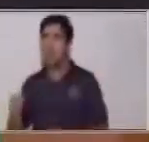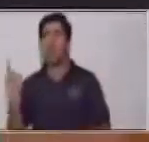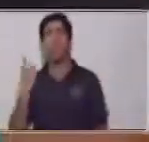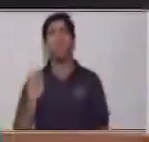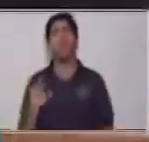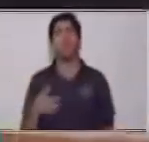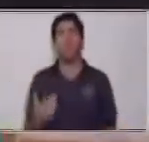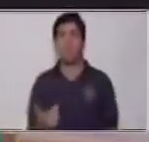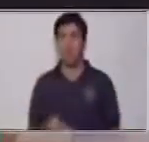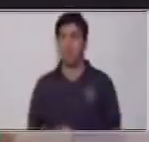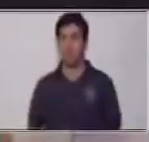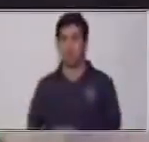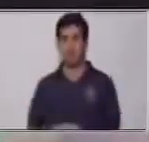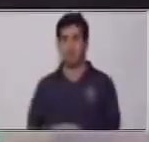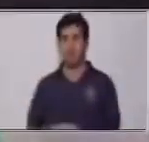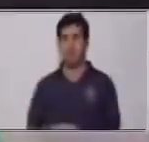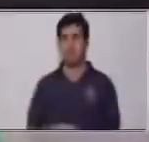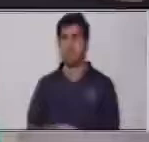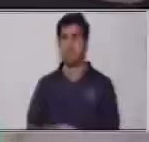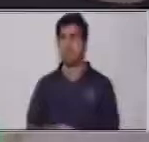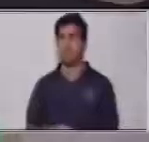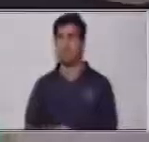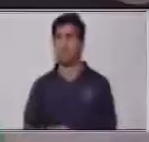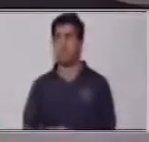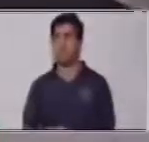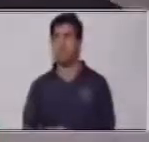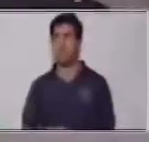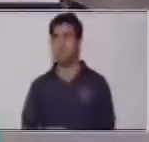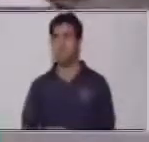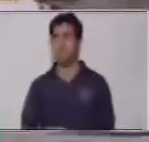si Bielman podrá clasificarlo.